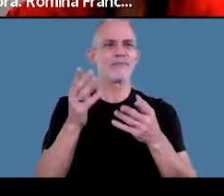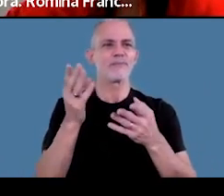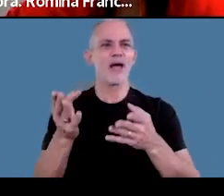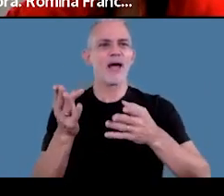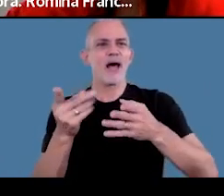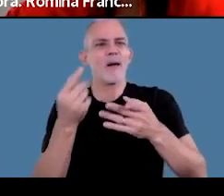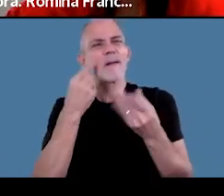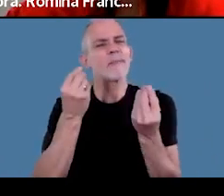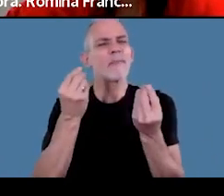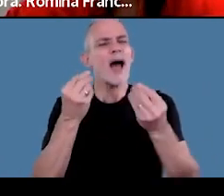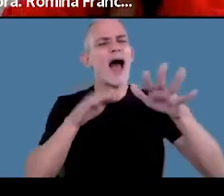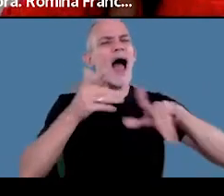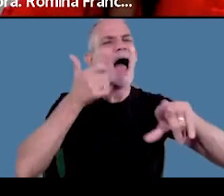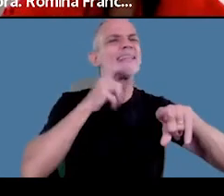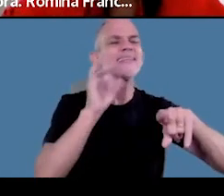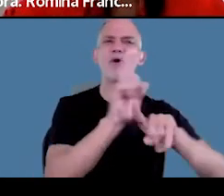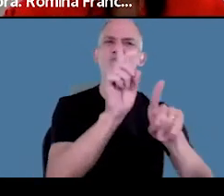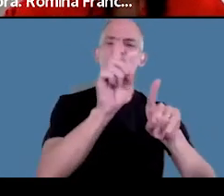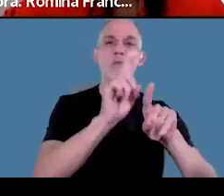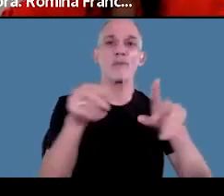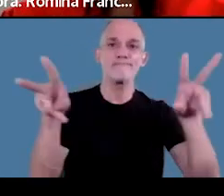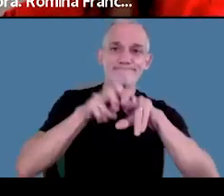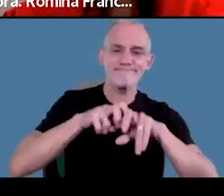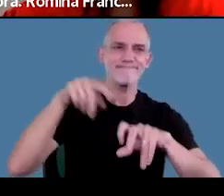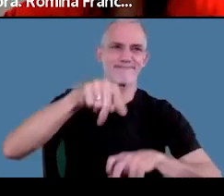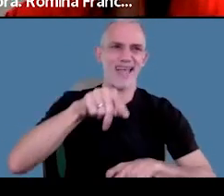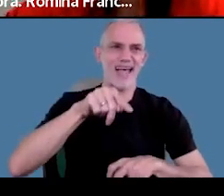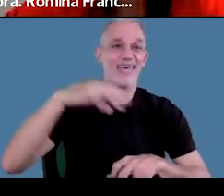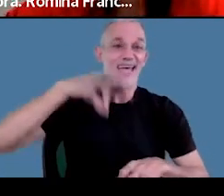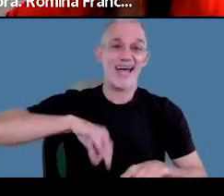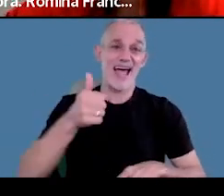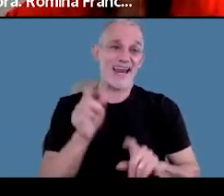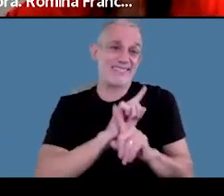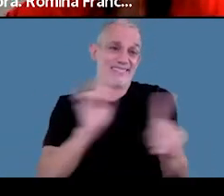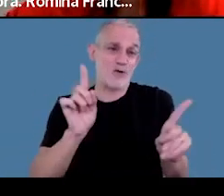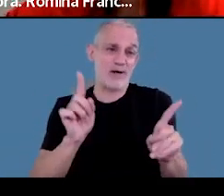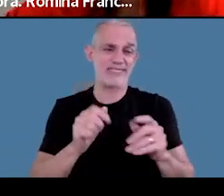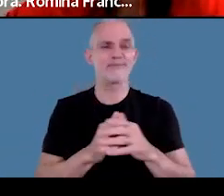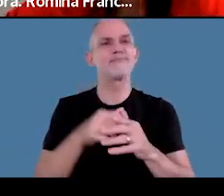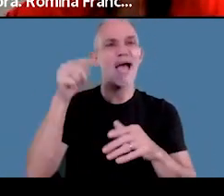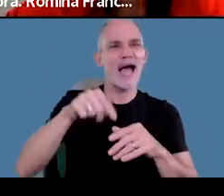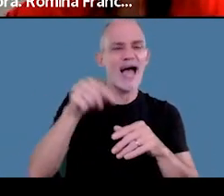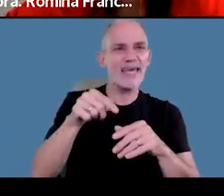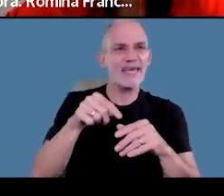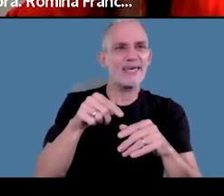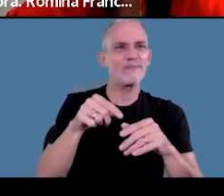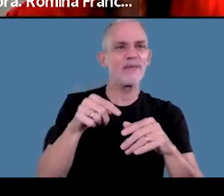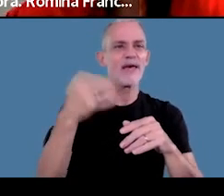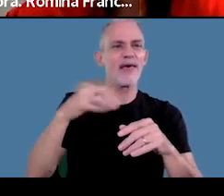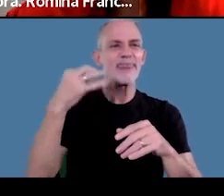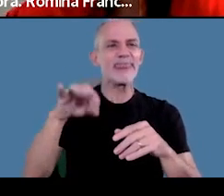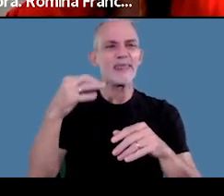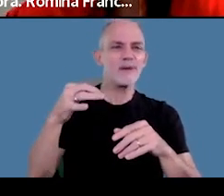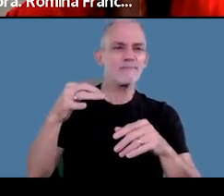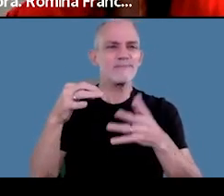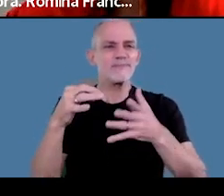activo computable porque son rentas que no nos generan ganancia. Aquí tenemos